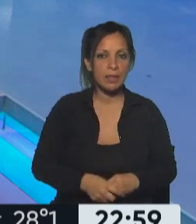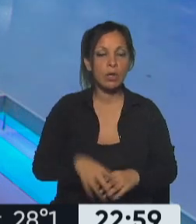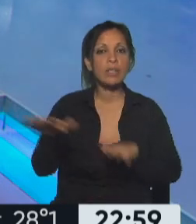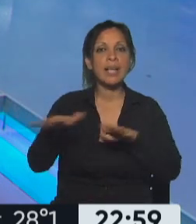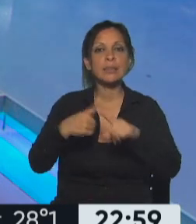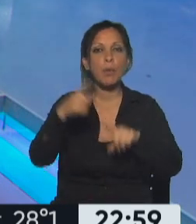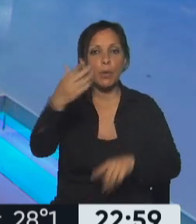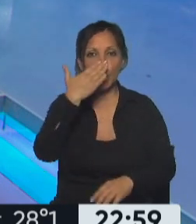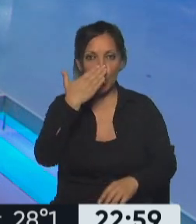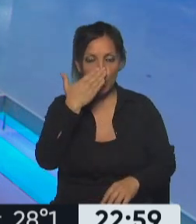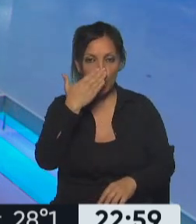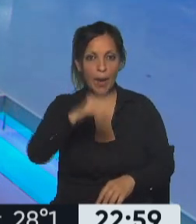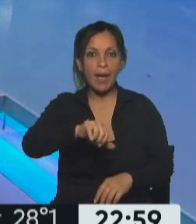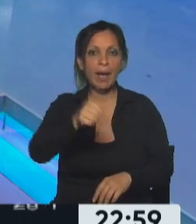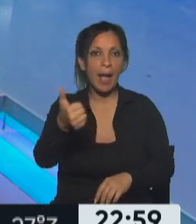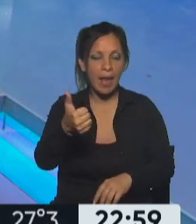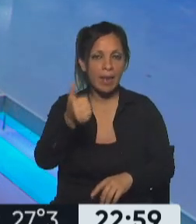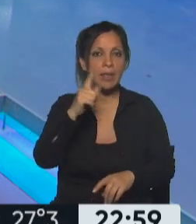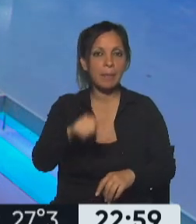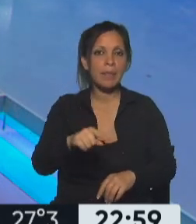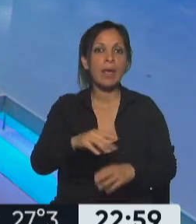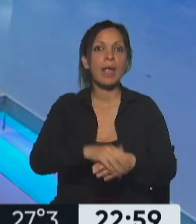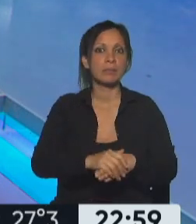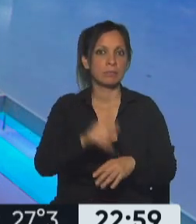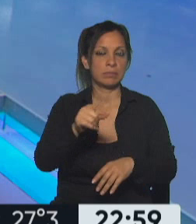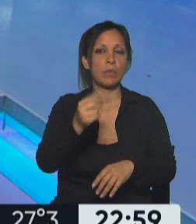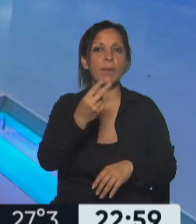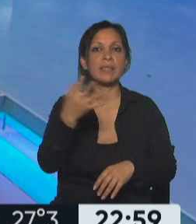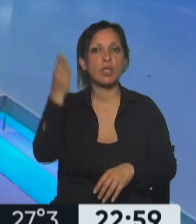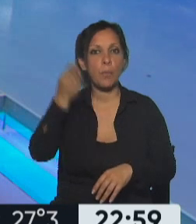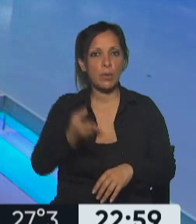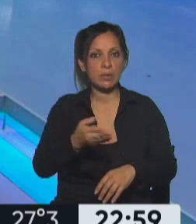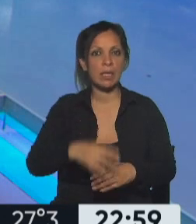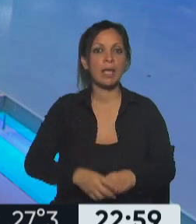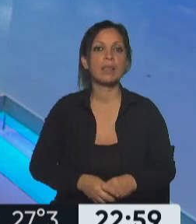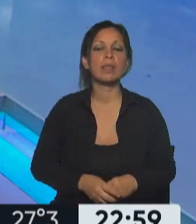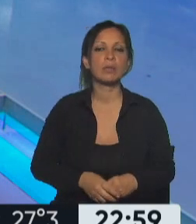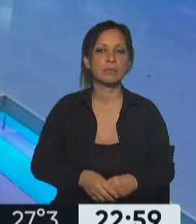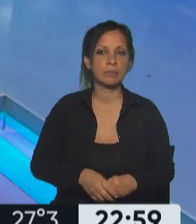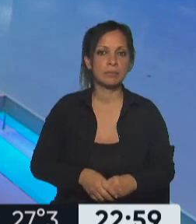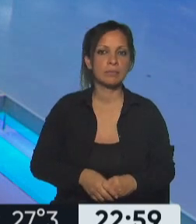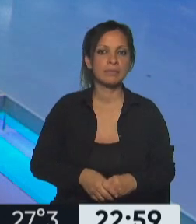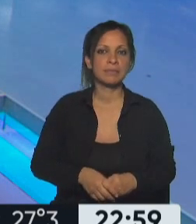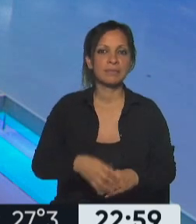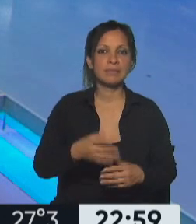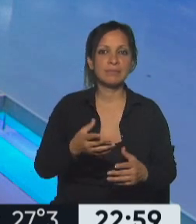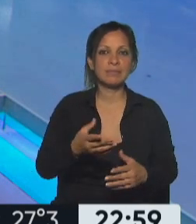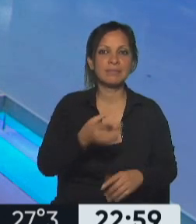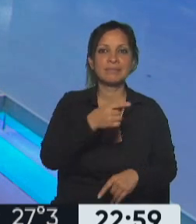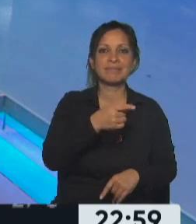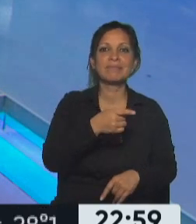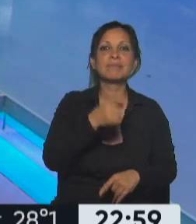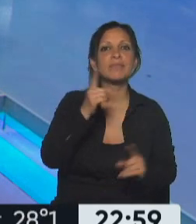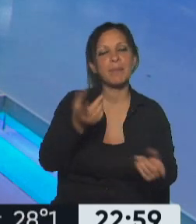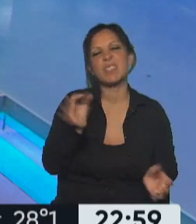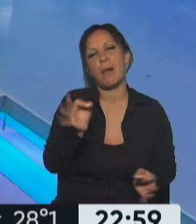Córdoba, gana una cuarta parte de los votantes. Algo que se sabía, Ariel. Sí, en todo momento. Se sabía de